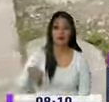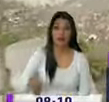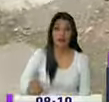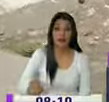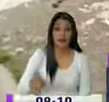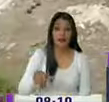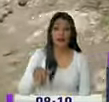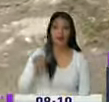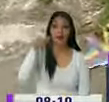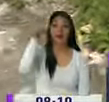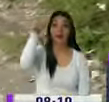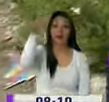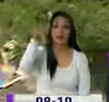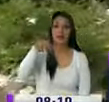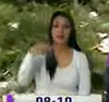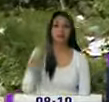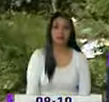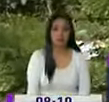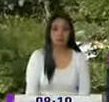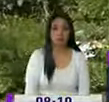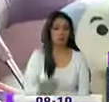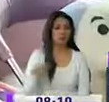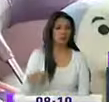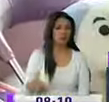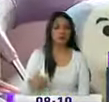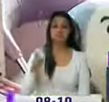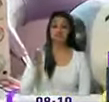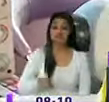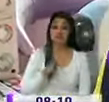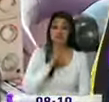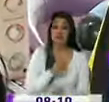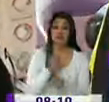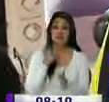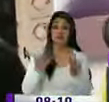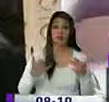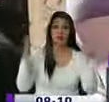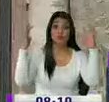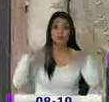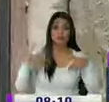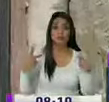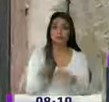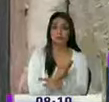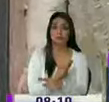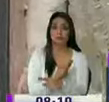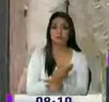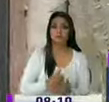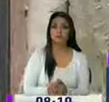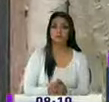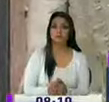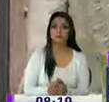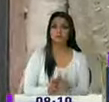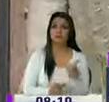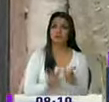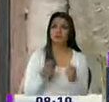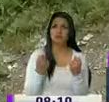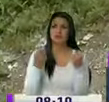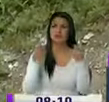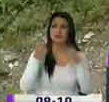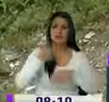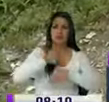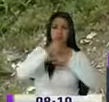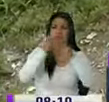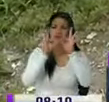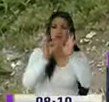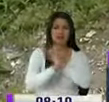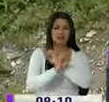siguiente día. ¿Se cae? Se cae. ¿Todo el tiempo? Sí. Pero ahorita que está lloviendo, menos peor. Los habitantes no se explican por qué las